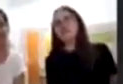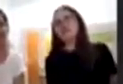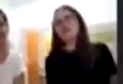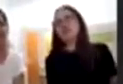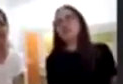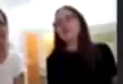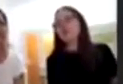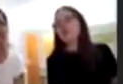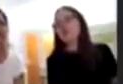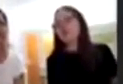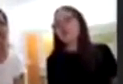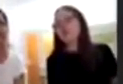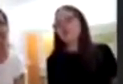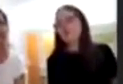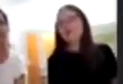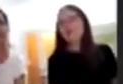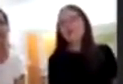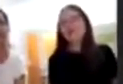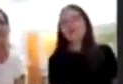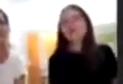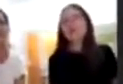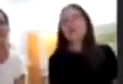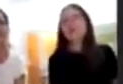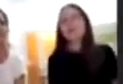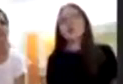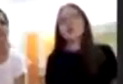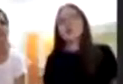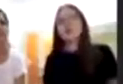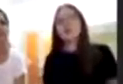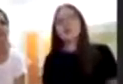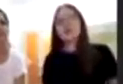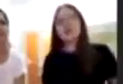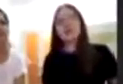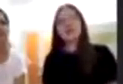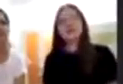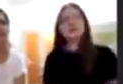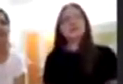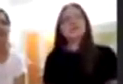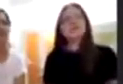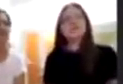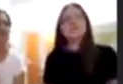describiendo los elementos que van a formar esta red de infraestructura verde para nuestra ciudad.